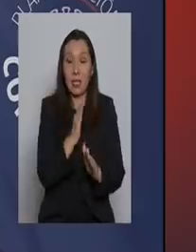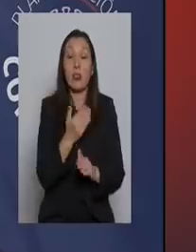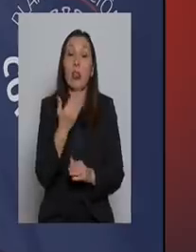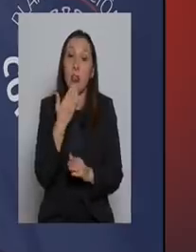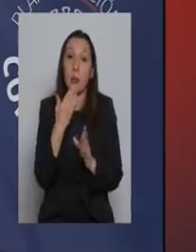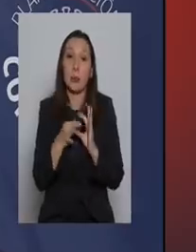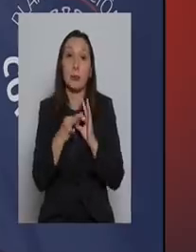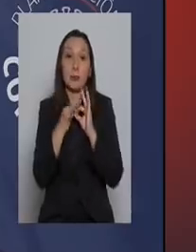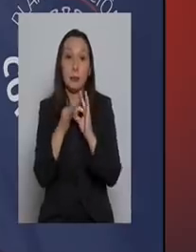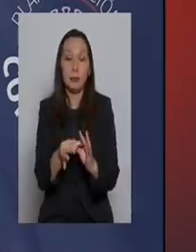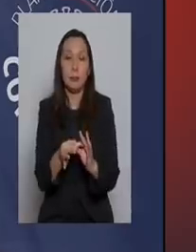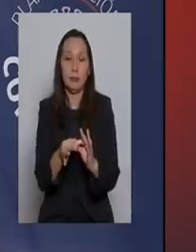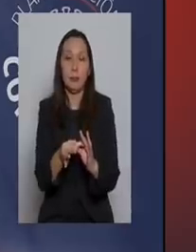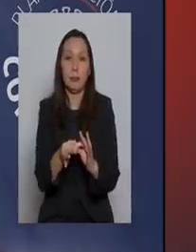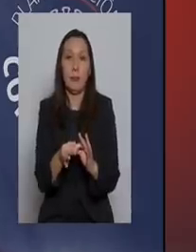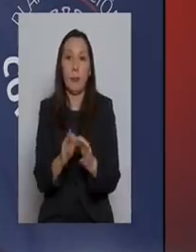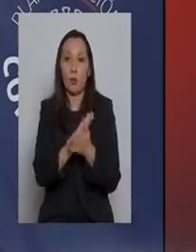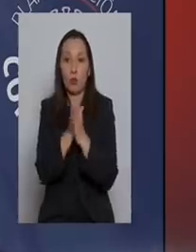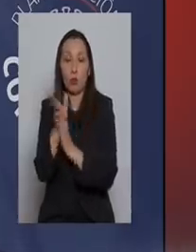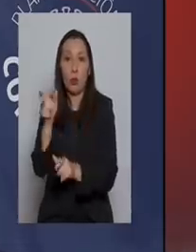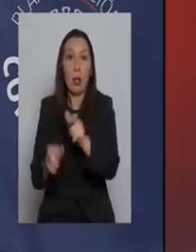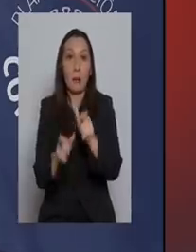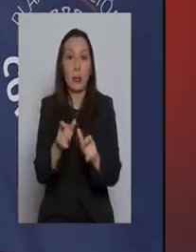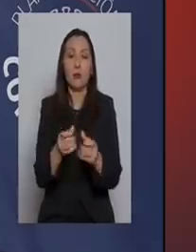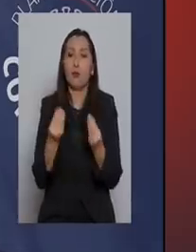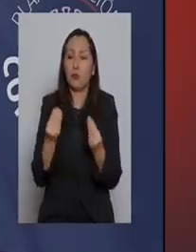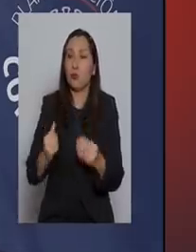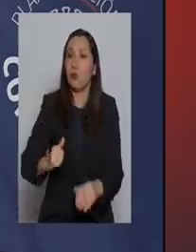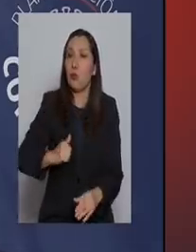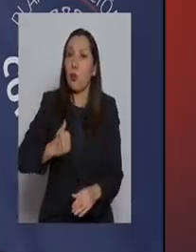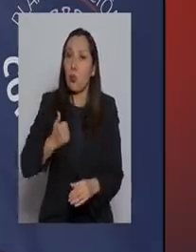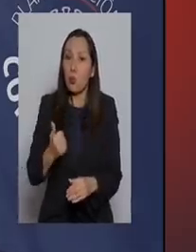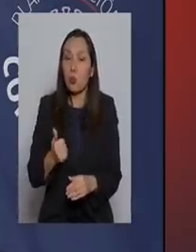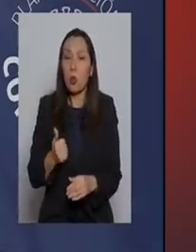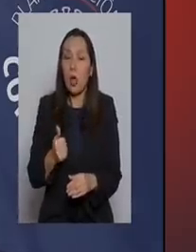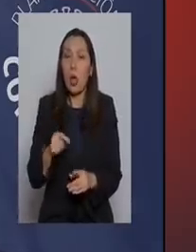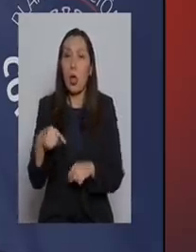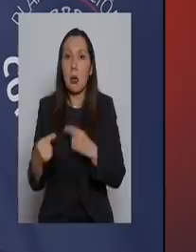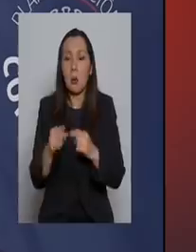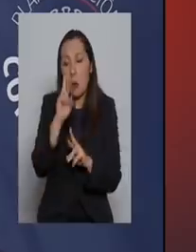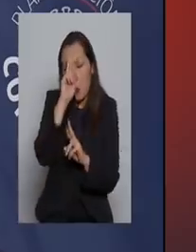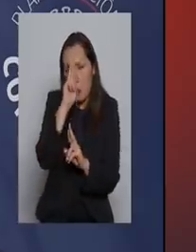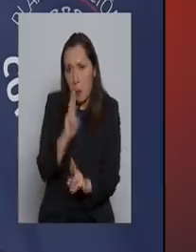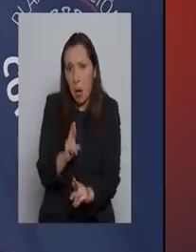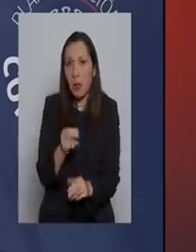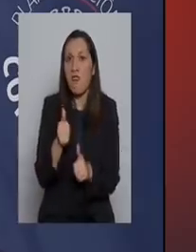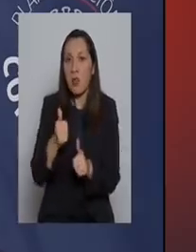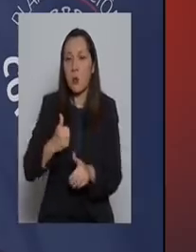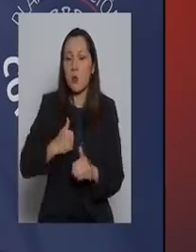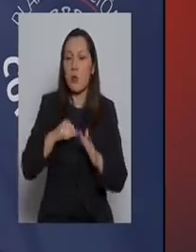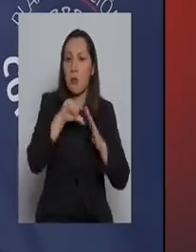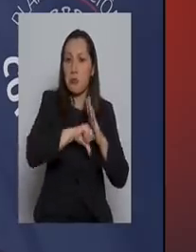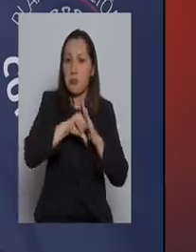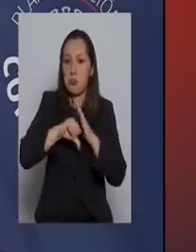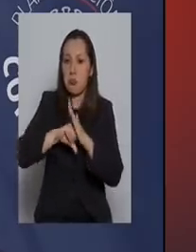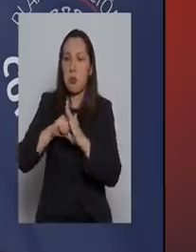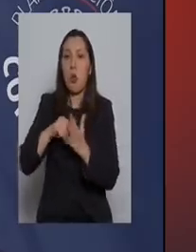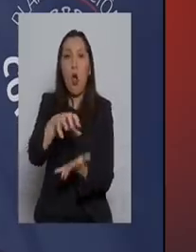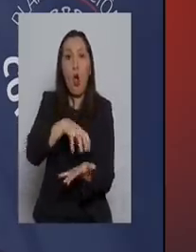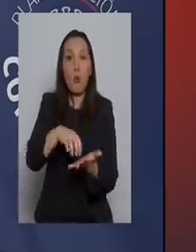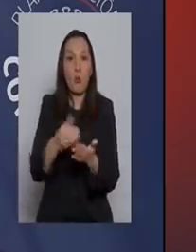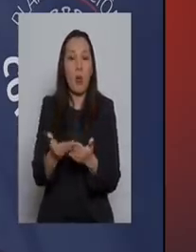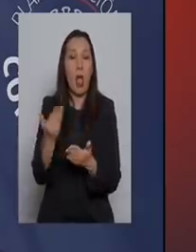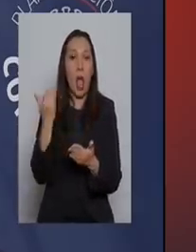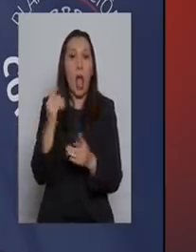También agradecemos a todas las personas de buena voluntad que respetaron el periodo de cuarentena en las comunas